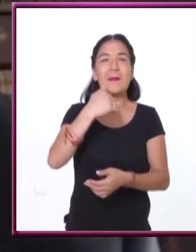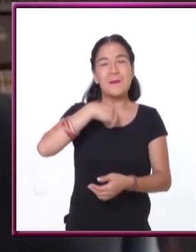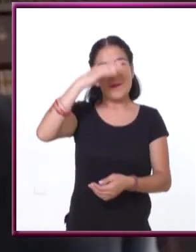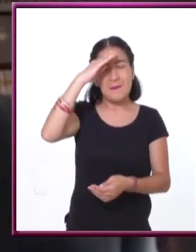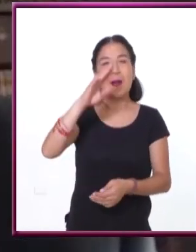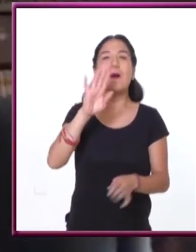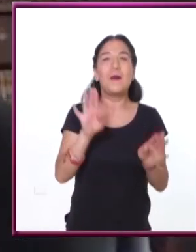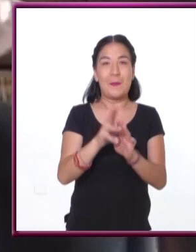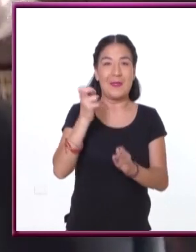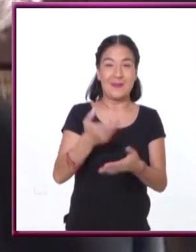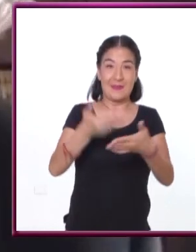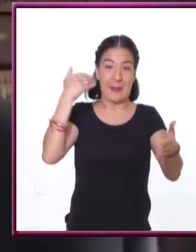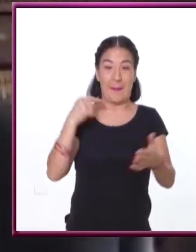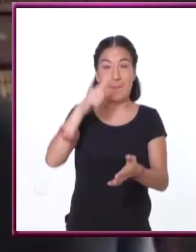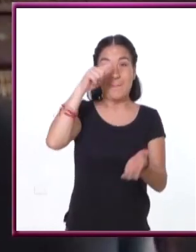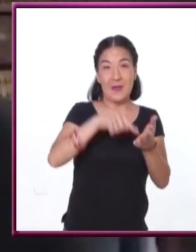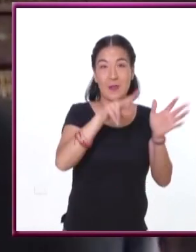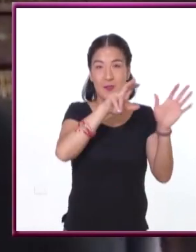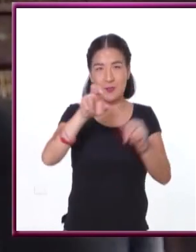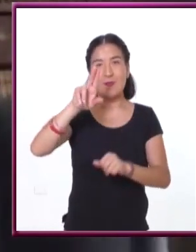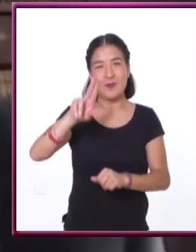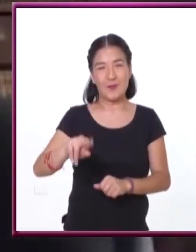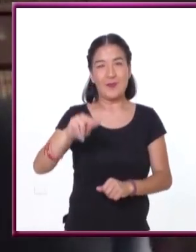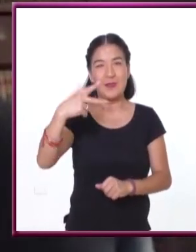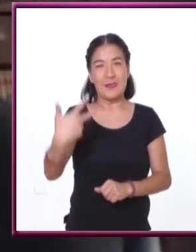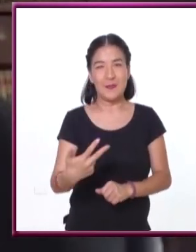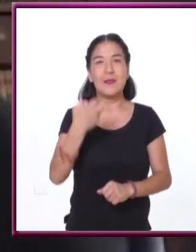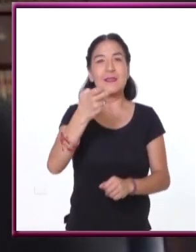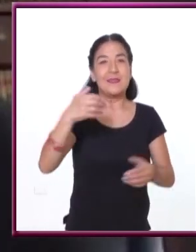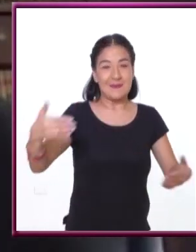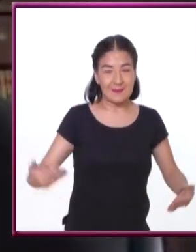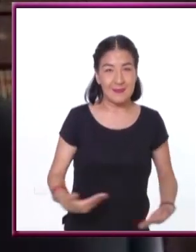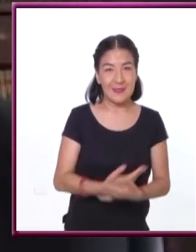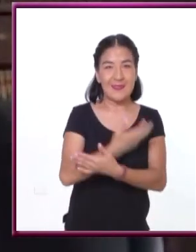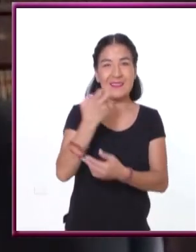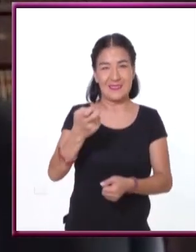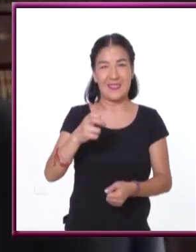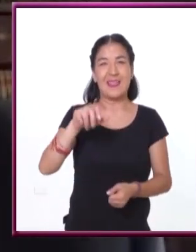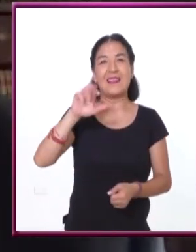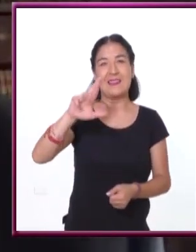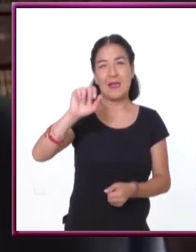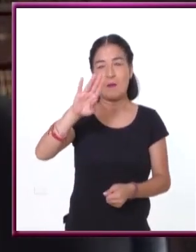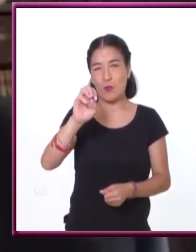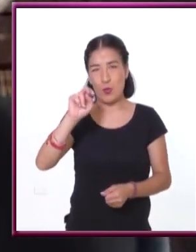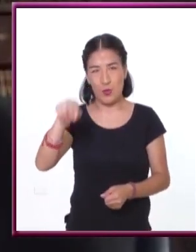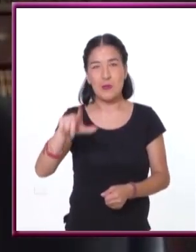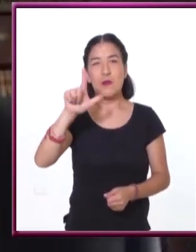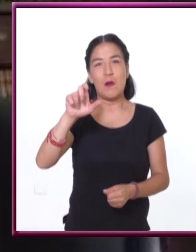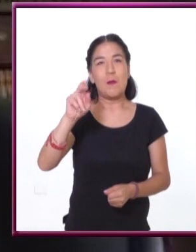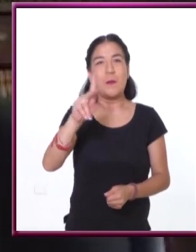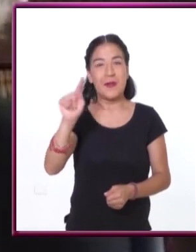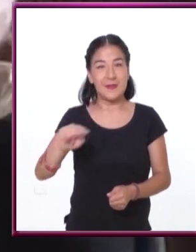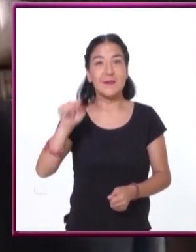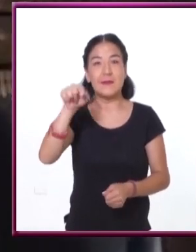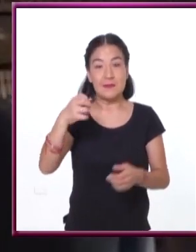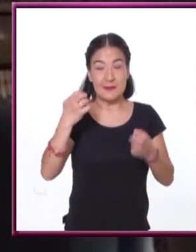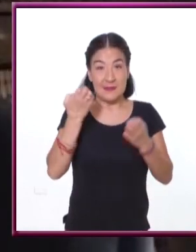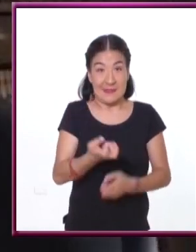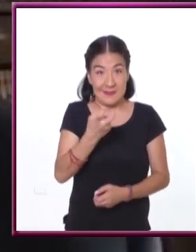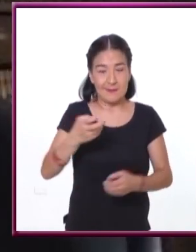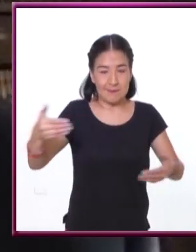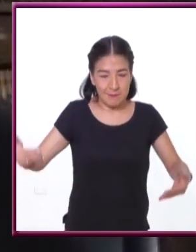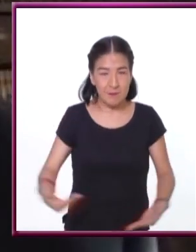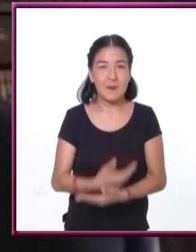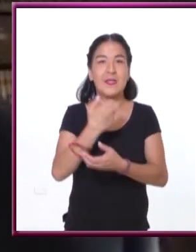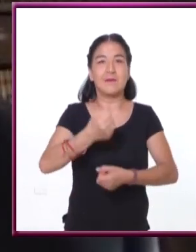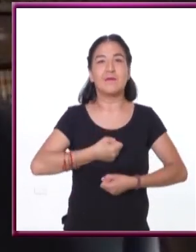en 1888, que fue también el año del nacimiento de Ramón López Velarde, nació un gran poeta